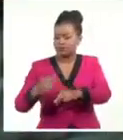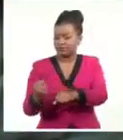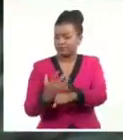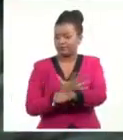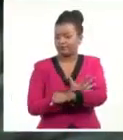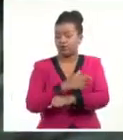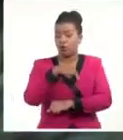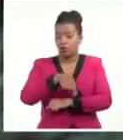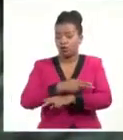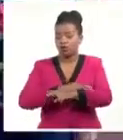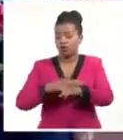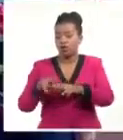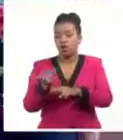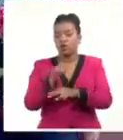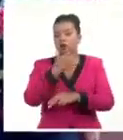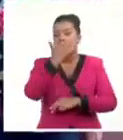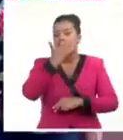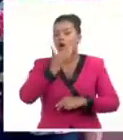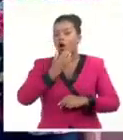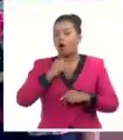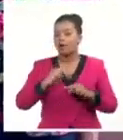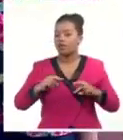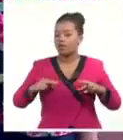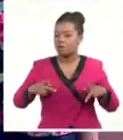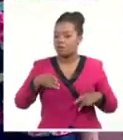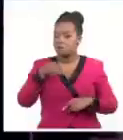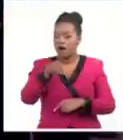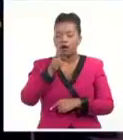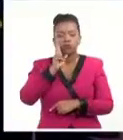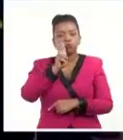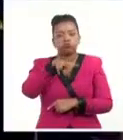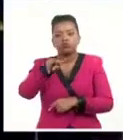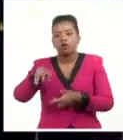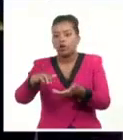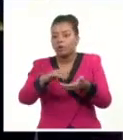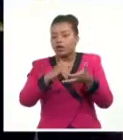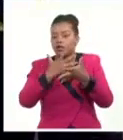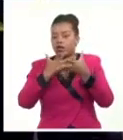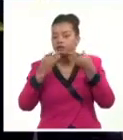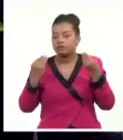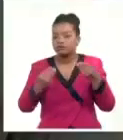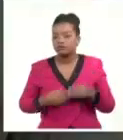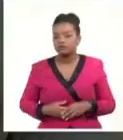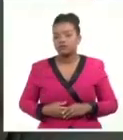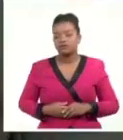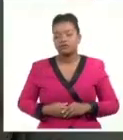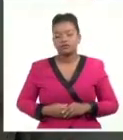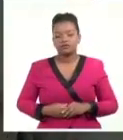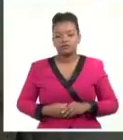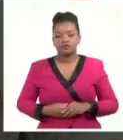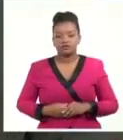este joven que volvió a la zona de la explosión en busca de sus compañeros. Muchos compañeros de nosotros